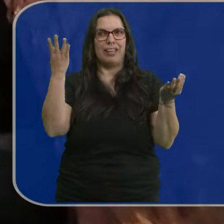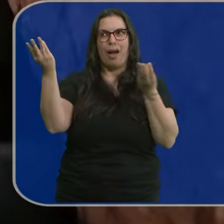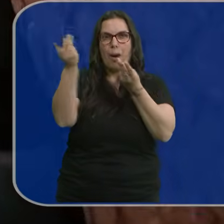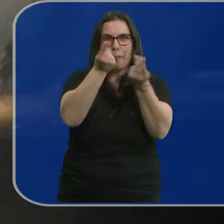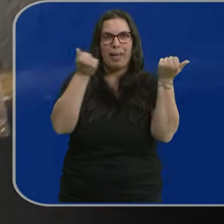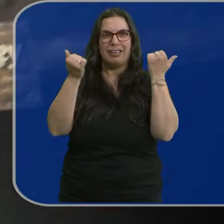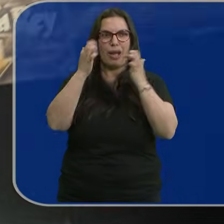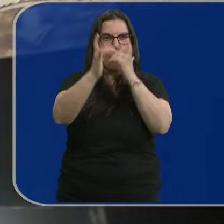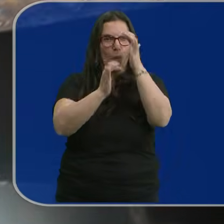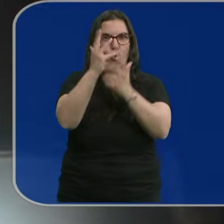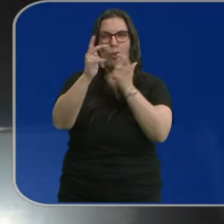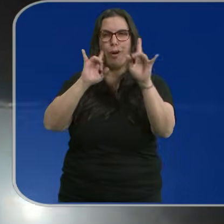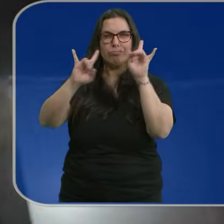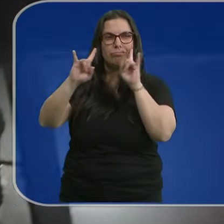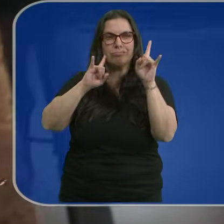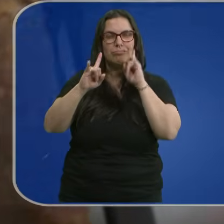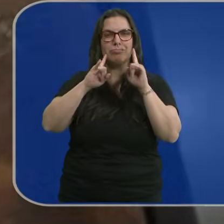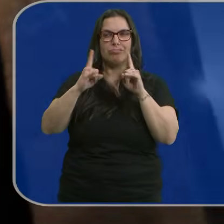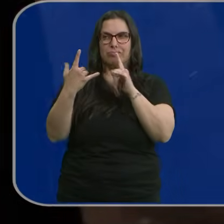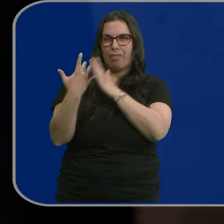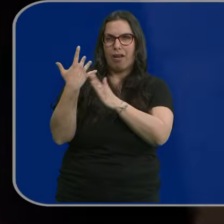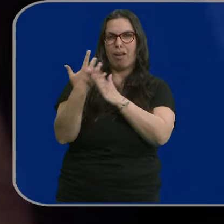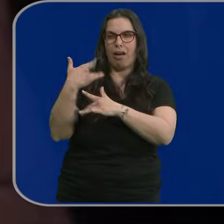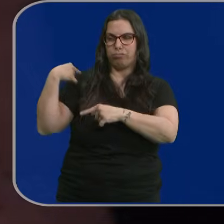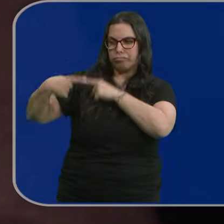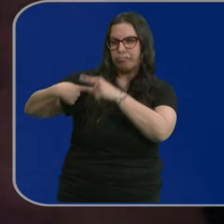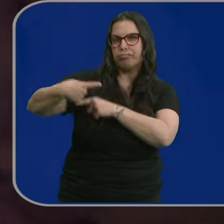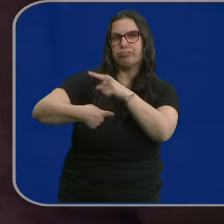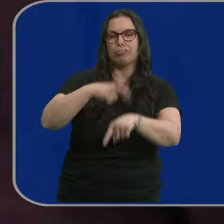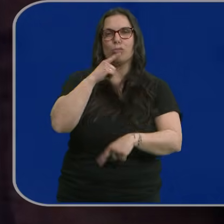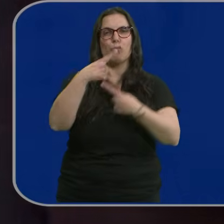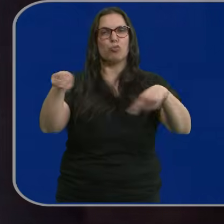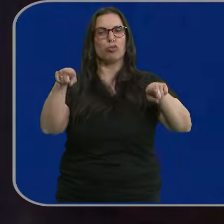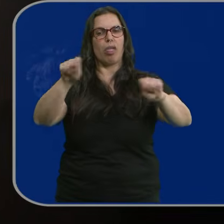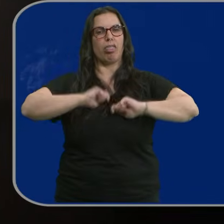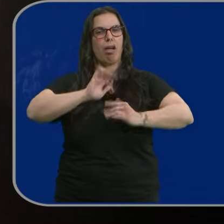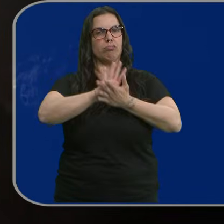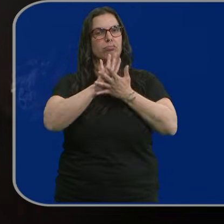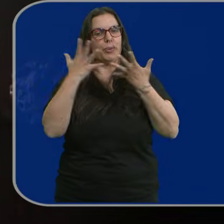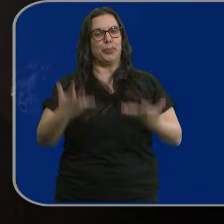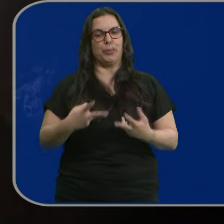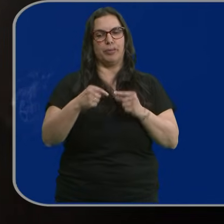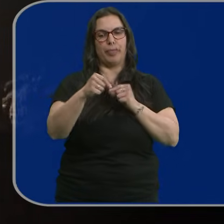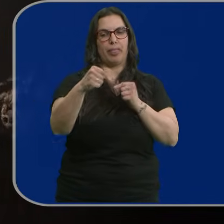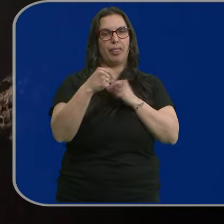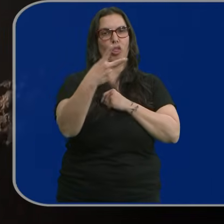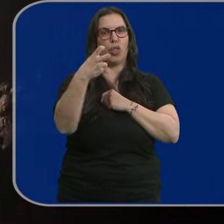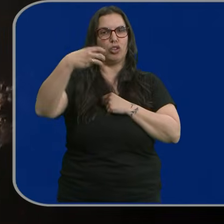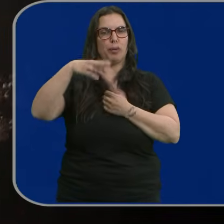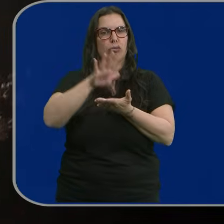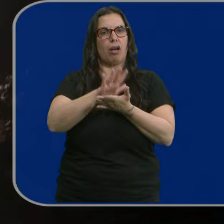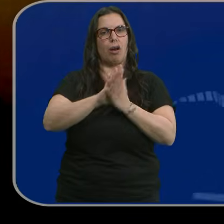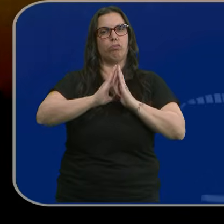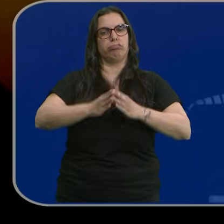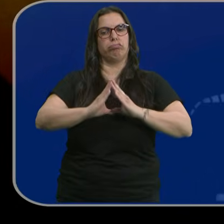especiales, humo, elementos que recuerdan el origen de la Tierra y de la vida y música relajante. 200 metros para recorrer con calma. Recorrer las